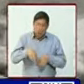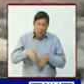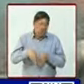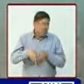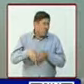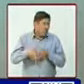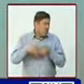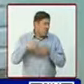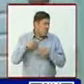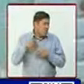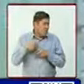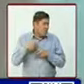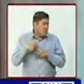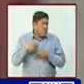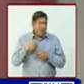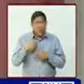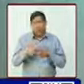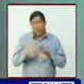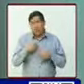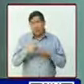historia.